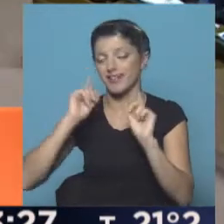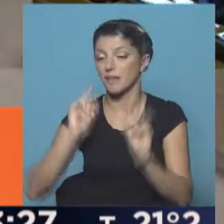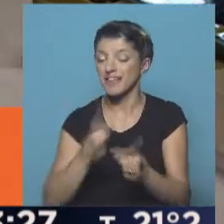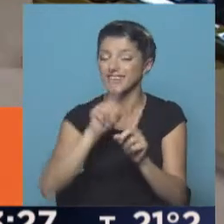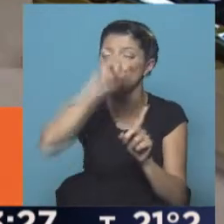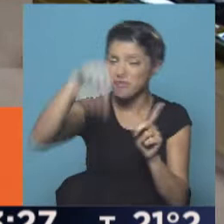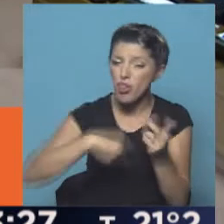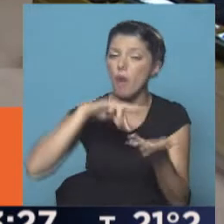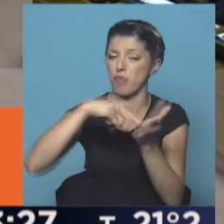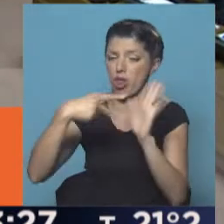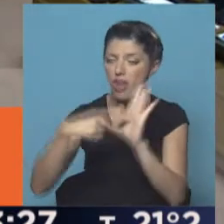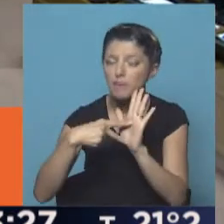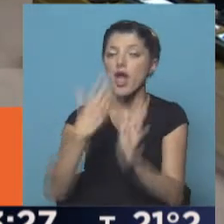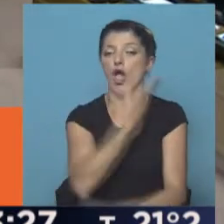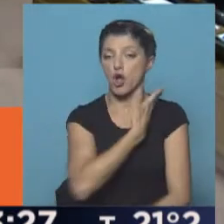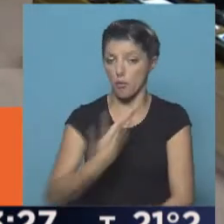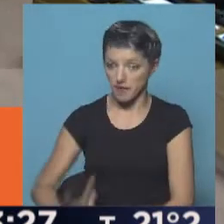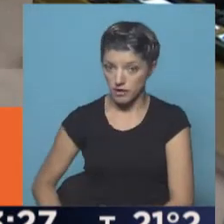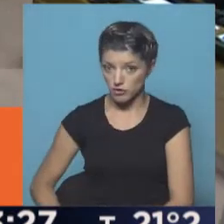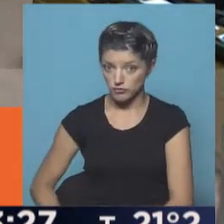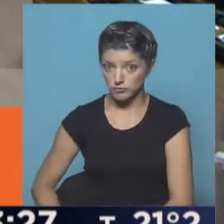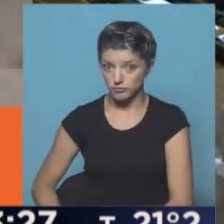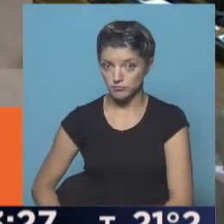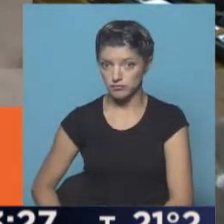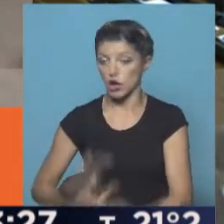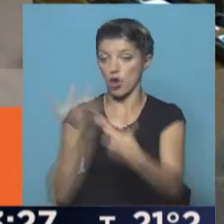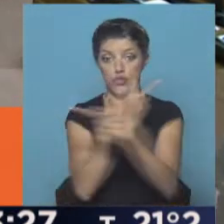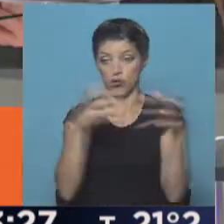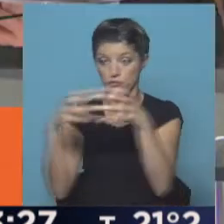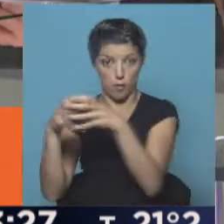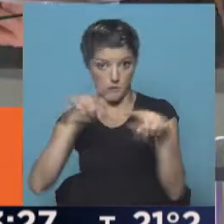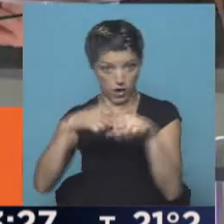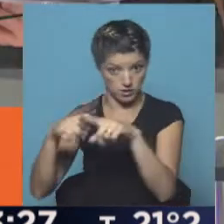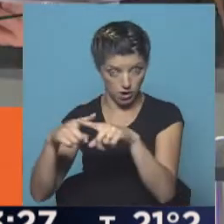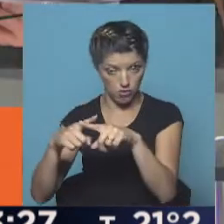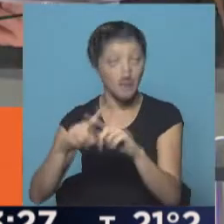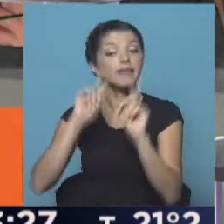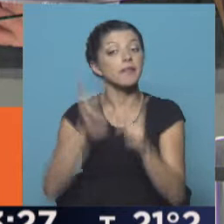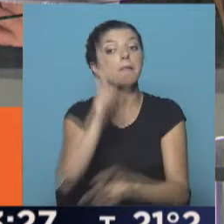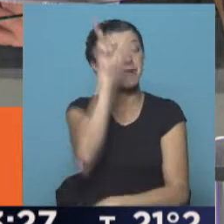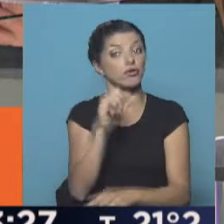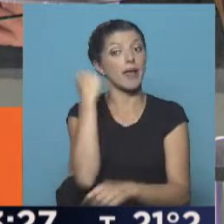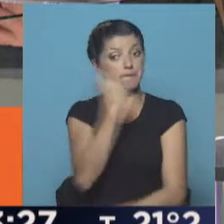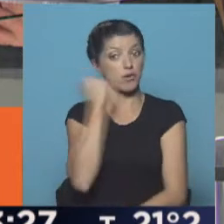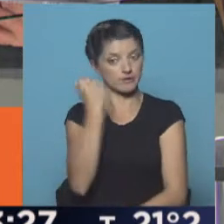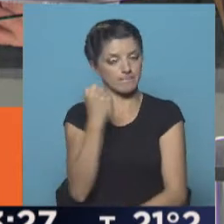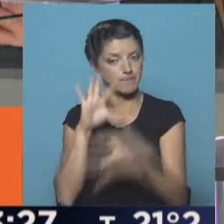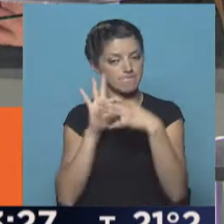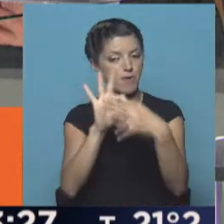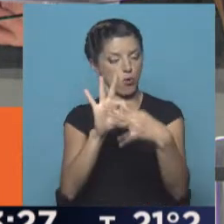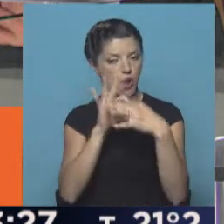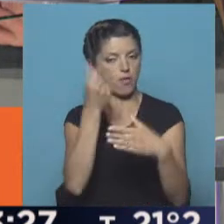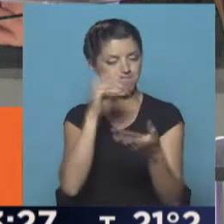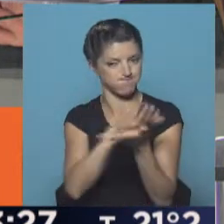perjudicó o involucró a gobiernos de un partido y de otro, involucró a personalidades importantes y el tema de